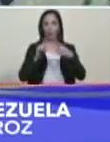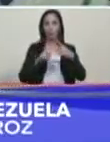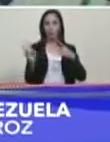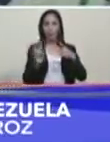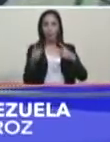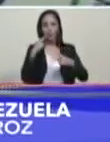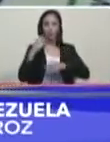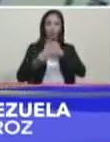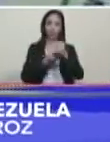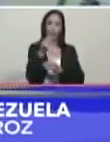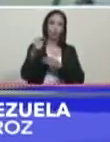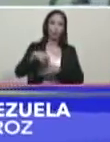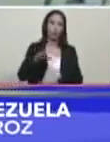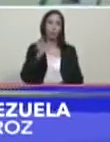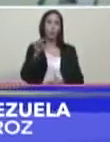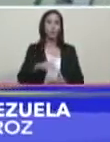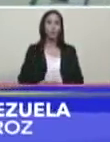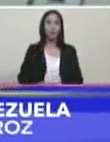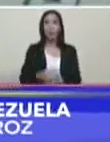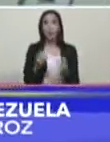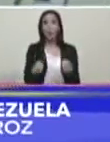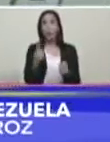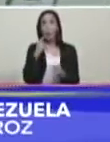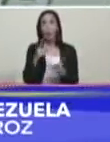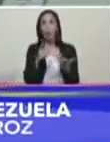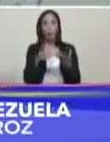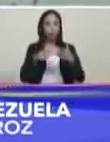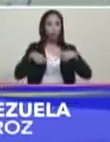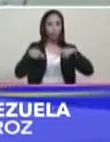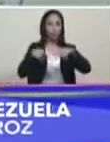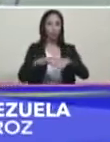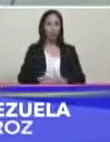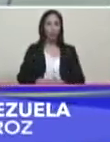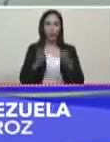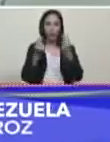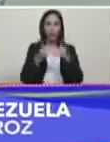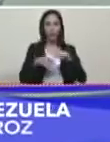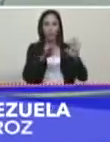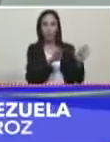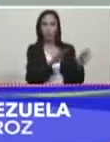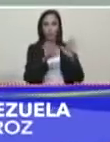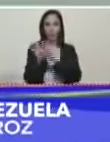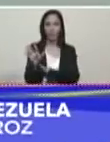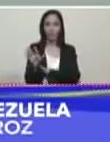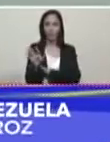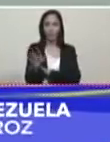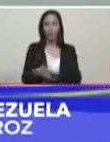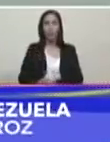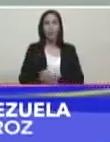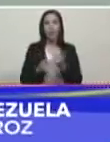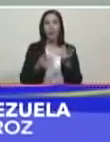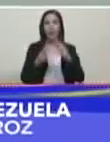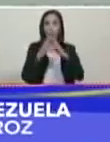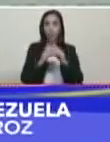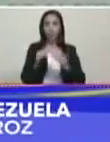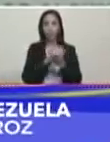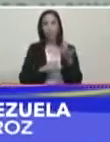país, en esta región. La Vive 95, una semilla cuyo rendimiento está en el orden de